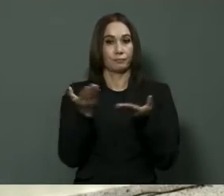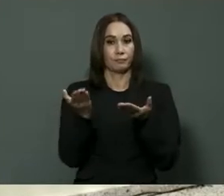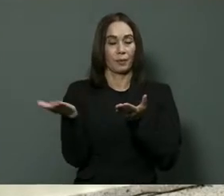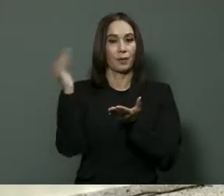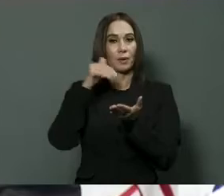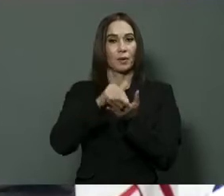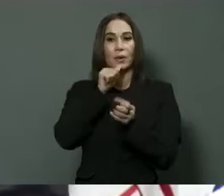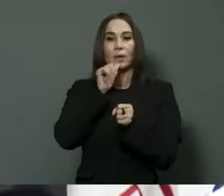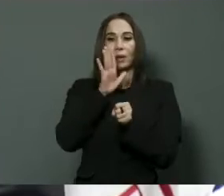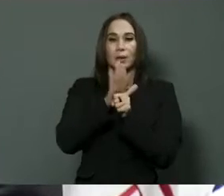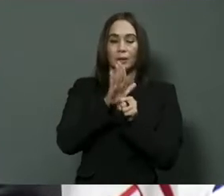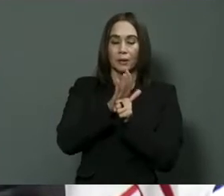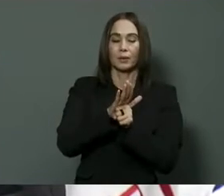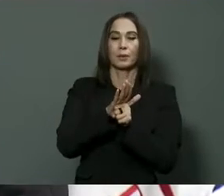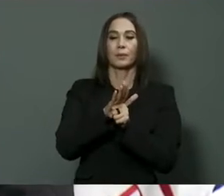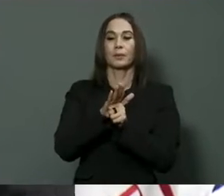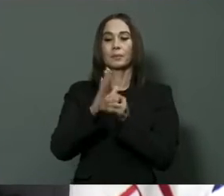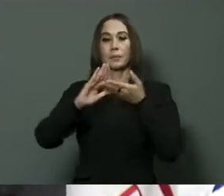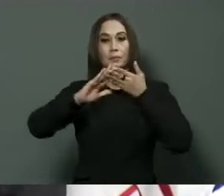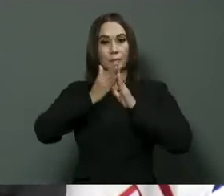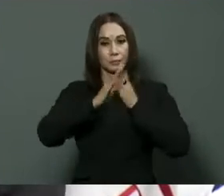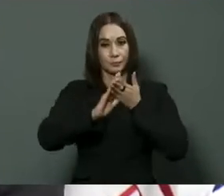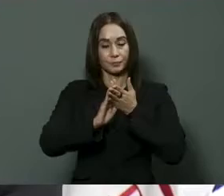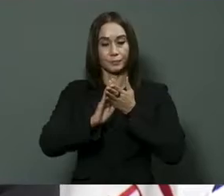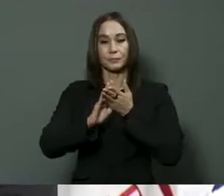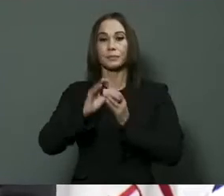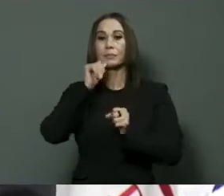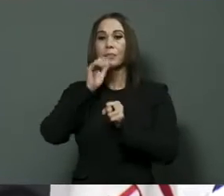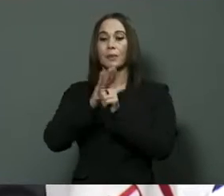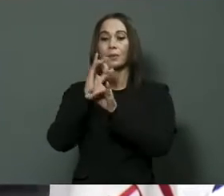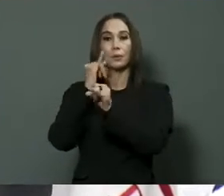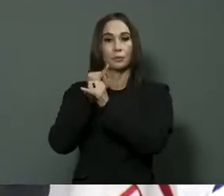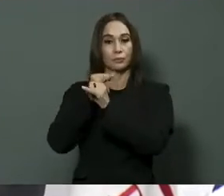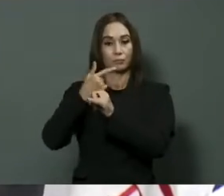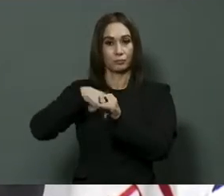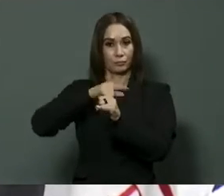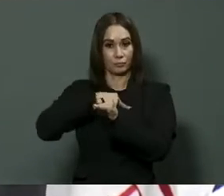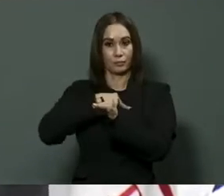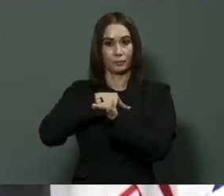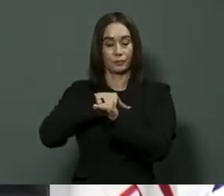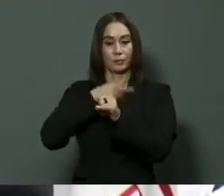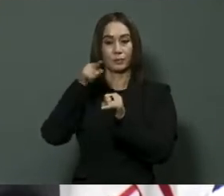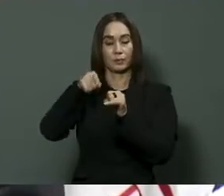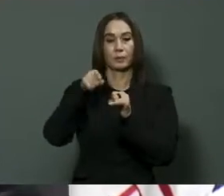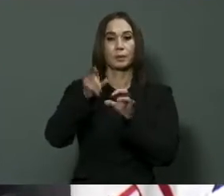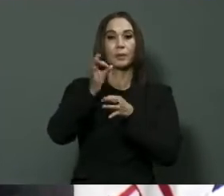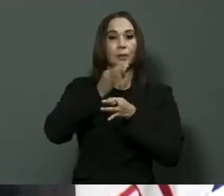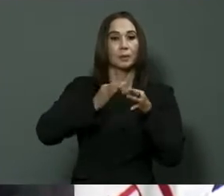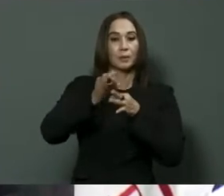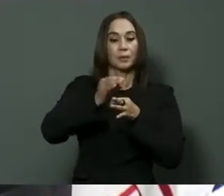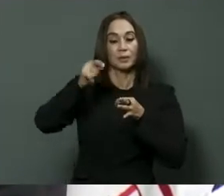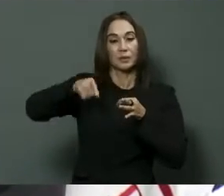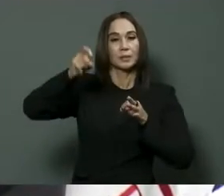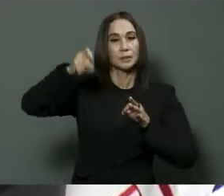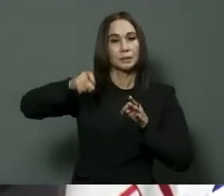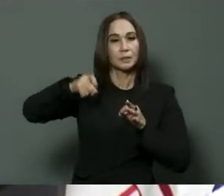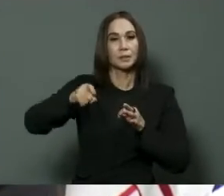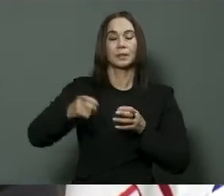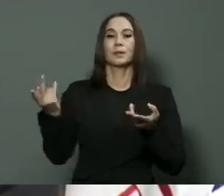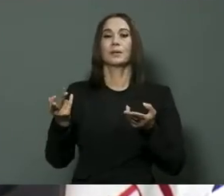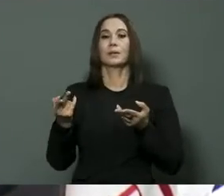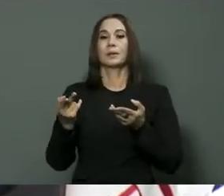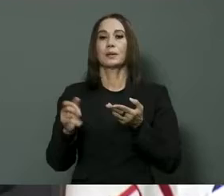el compromiso tanto social como institucional que tenemos con esta demarcación, que sabemos que exige